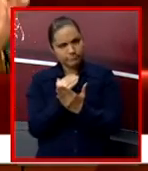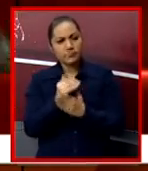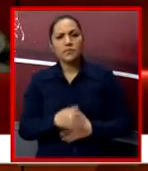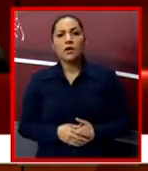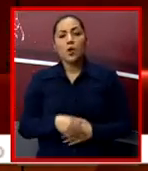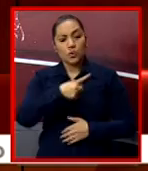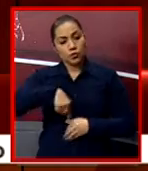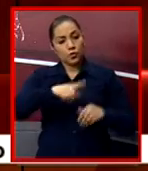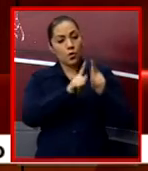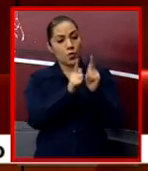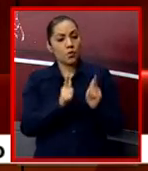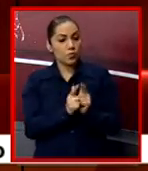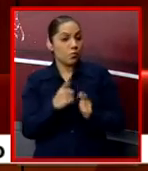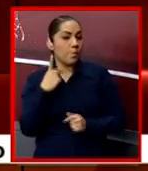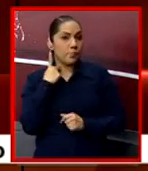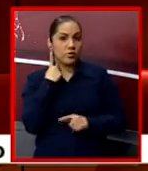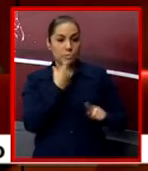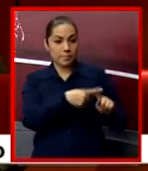partidos políticos.